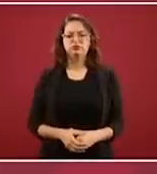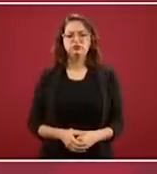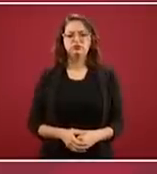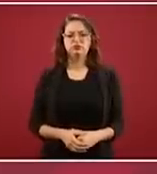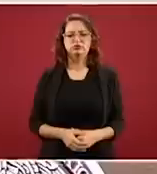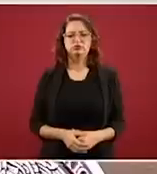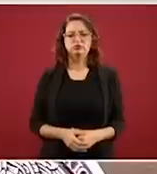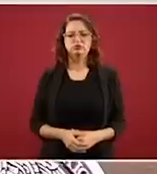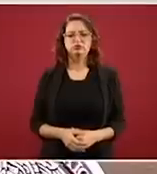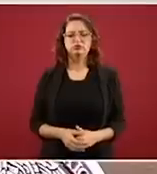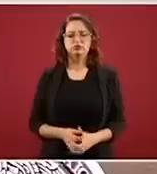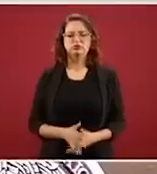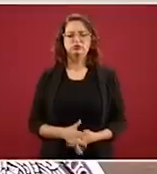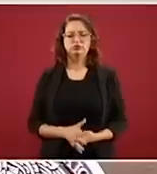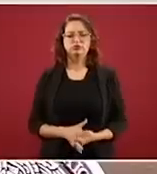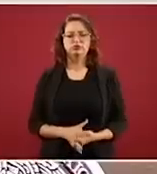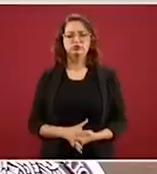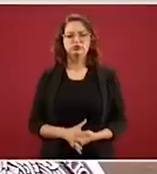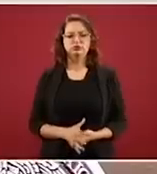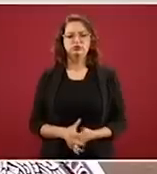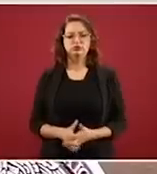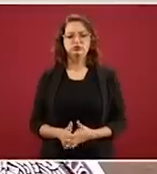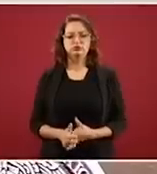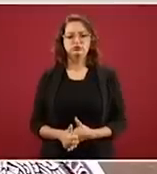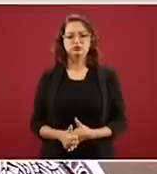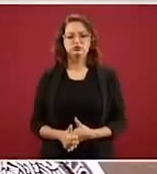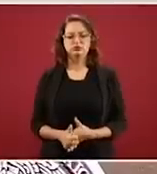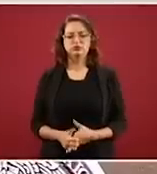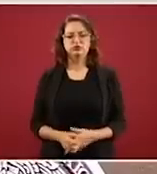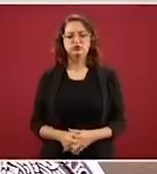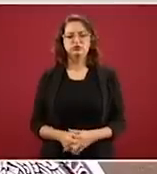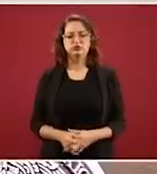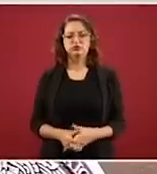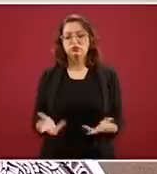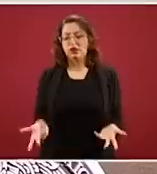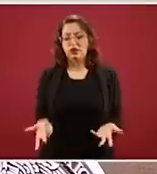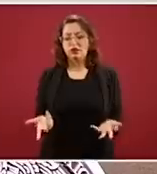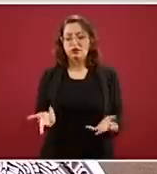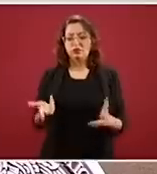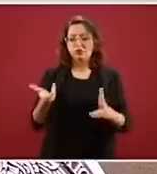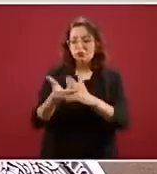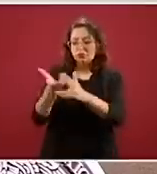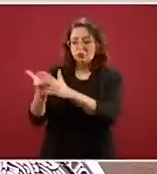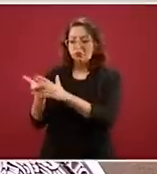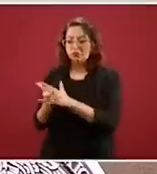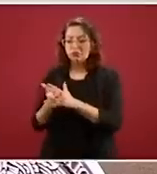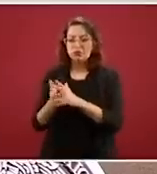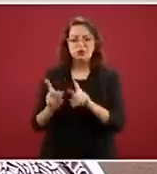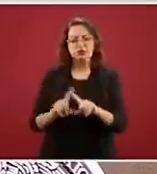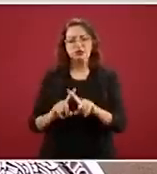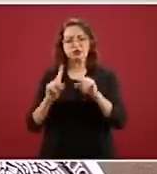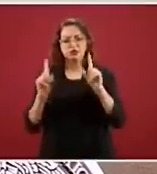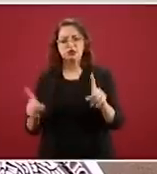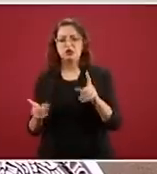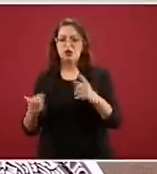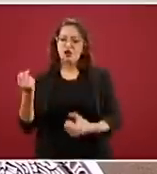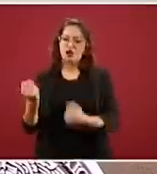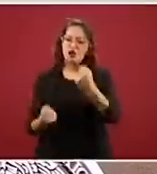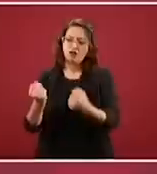era distinto a los homicidios. El robo de vehículo